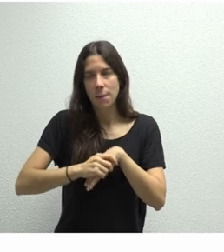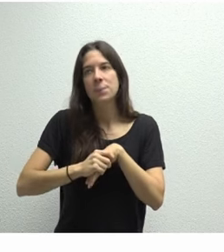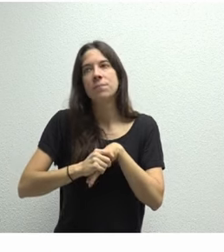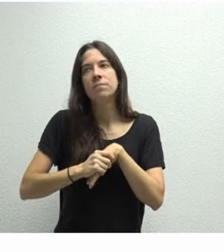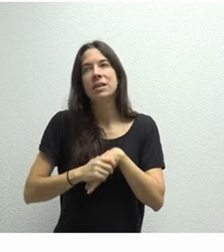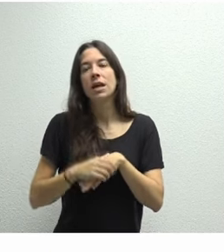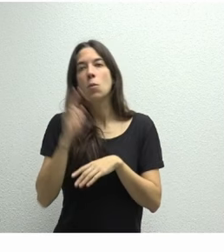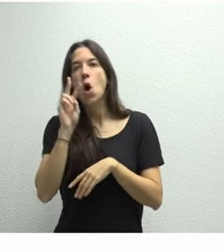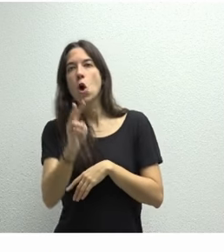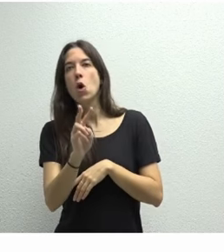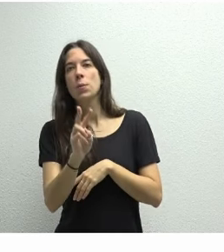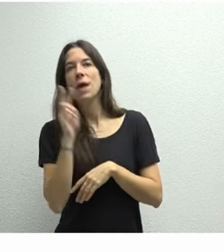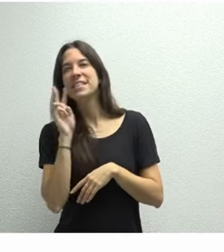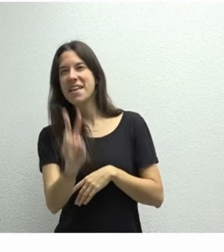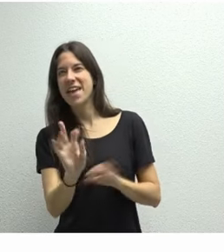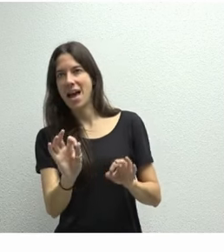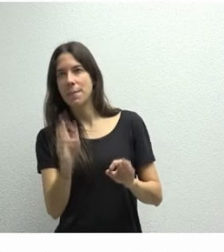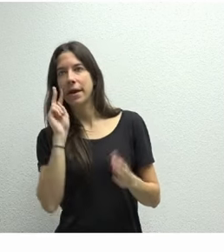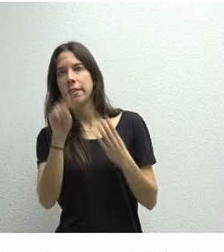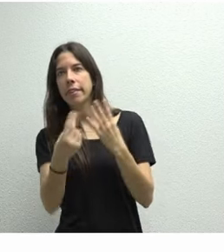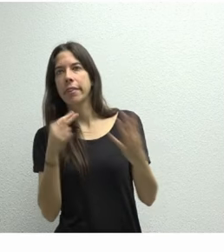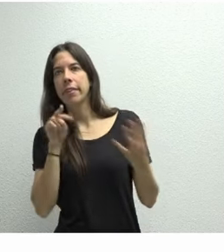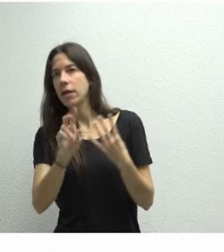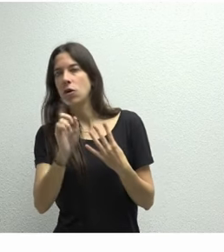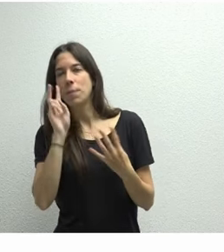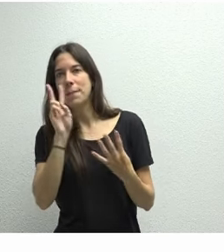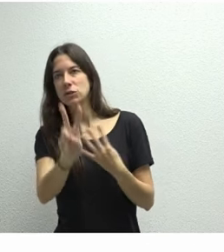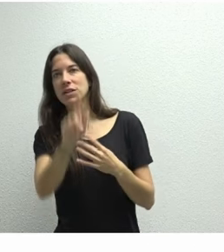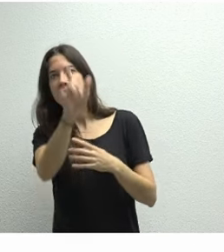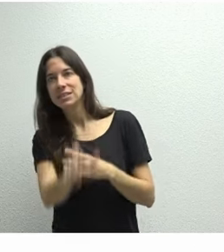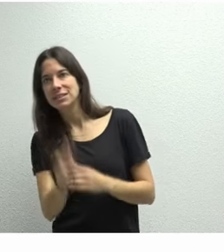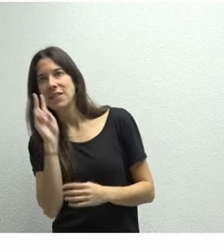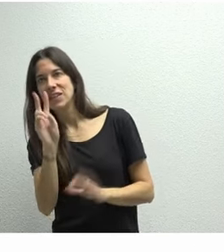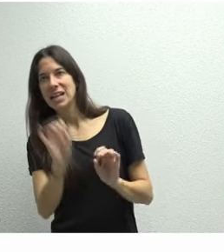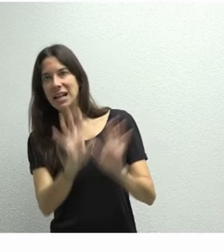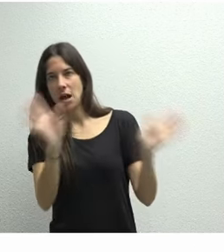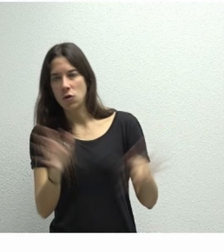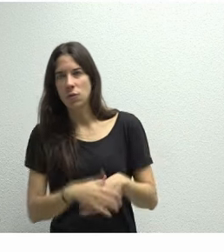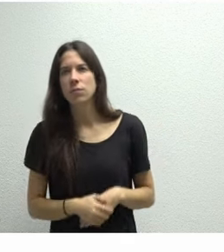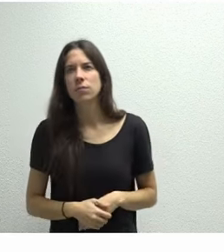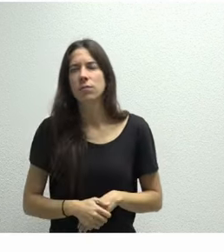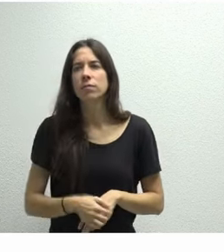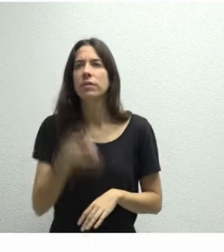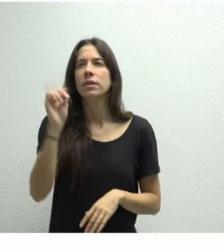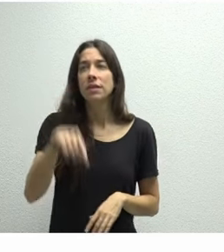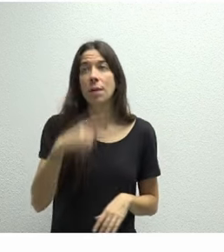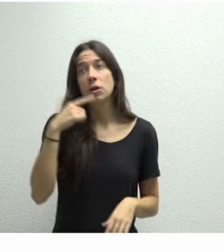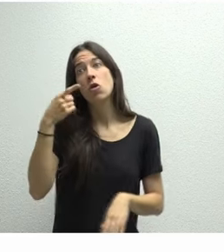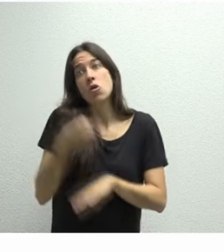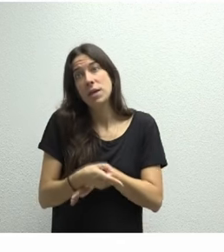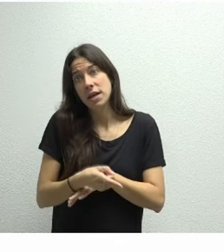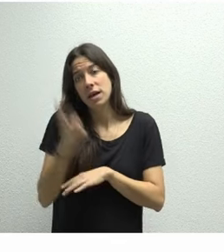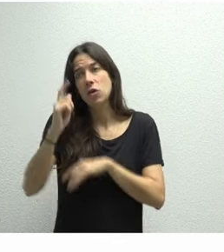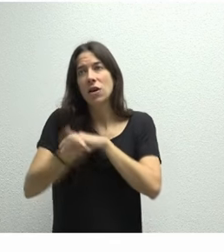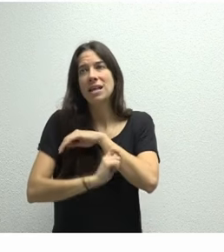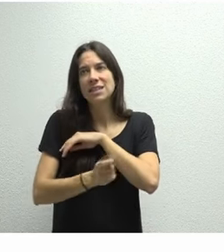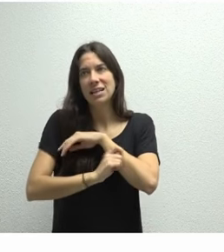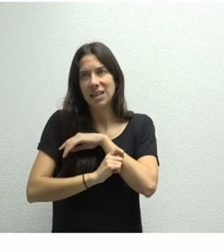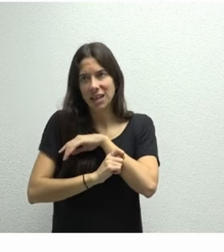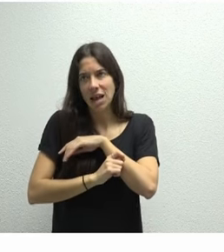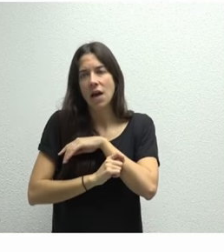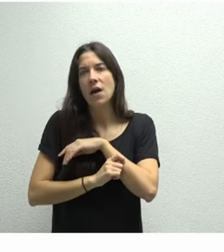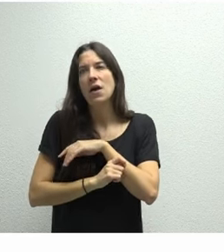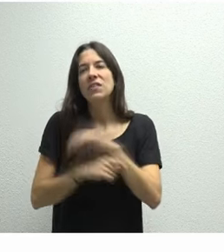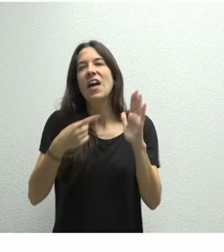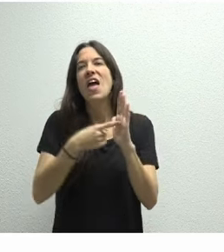invisibilizados para que no queden eclipsadas esas personas no Y eso lga también con la estrategia de ahora habamos todos